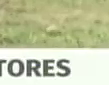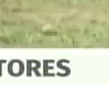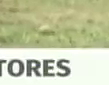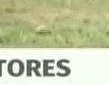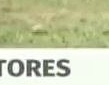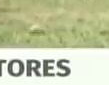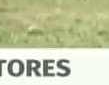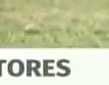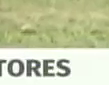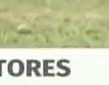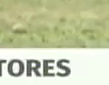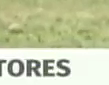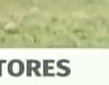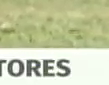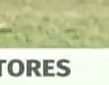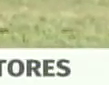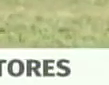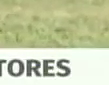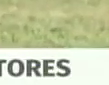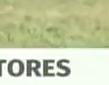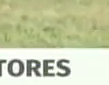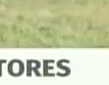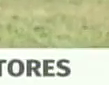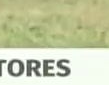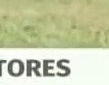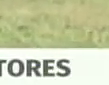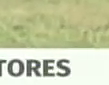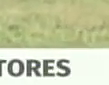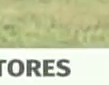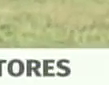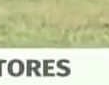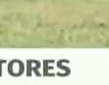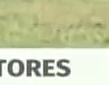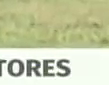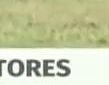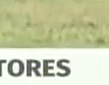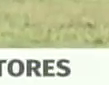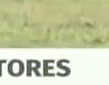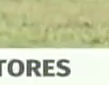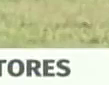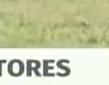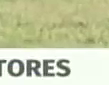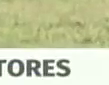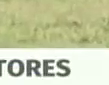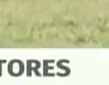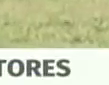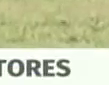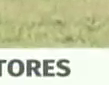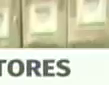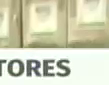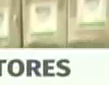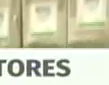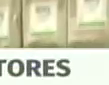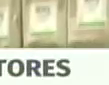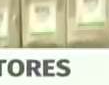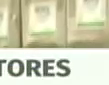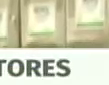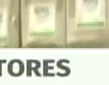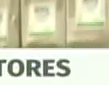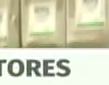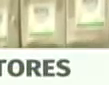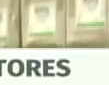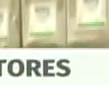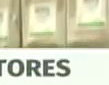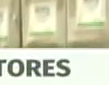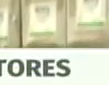ya como lo decía nuestra protectora stella lugo todo estos implementos agroquímicos semilla para la atención a los